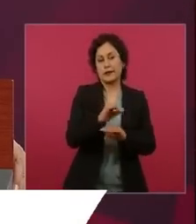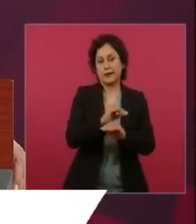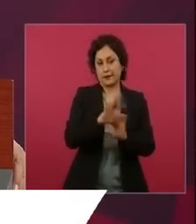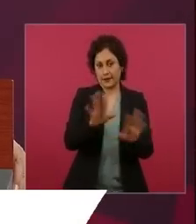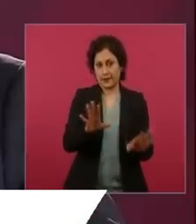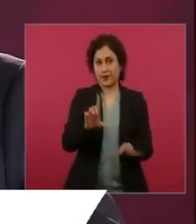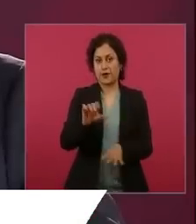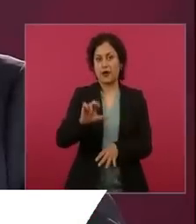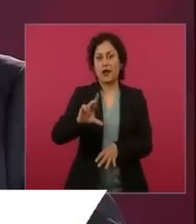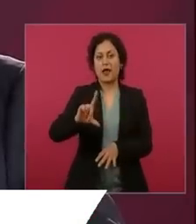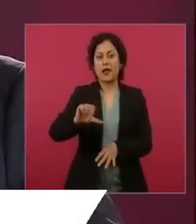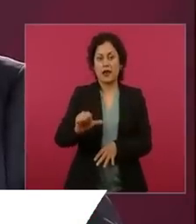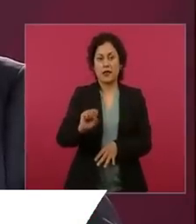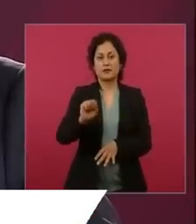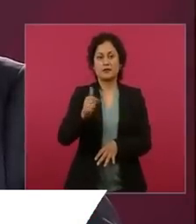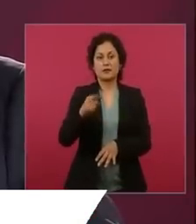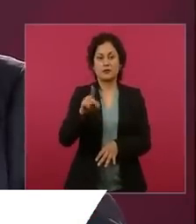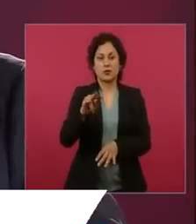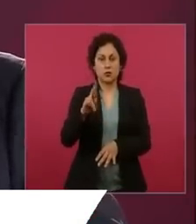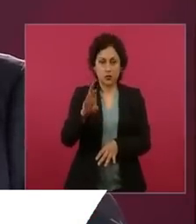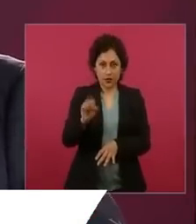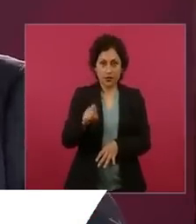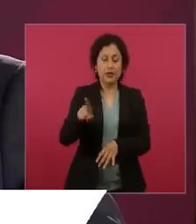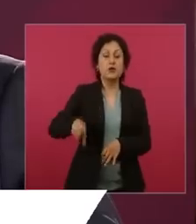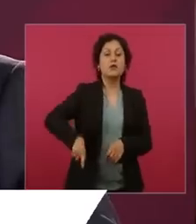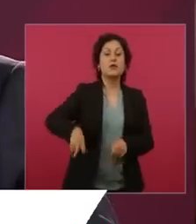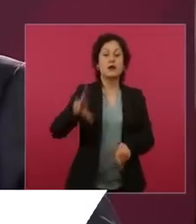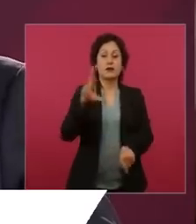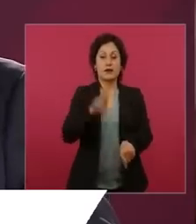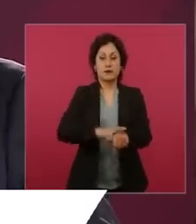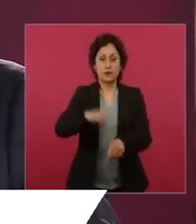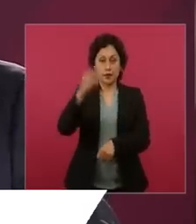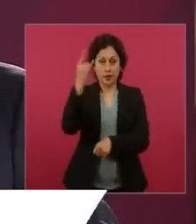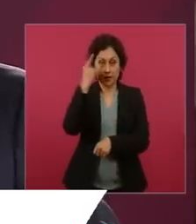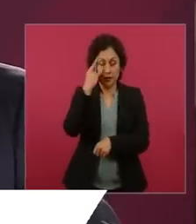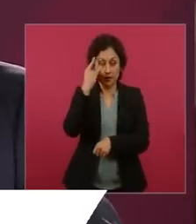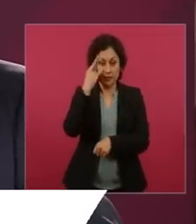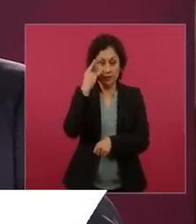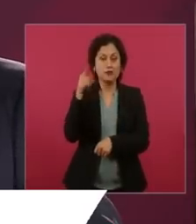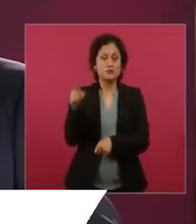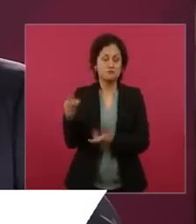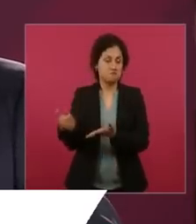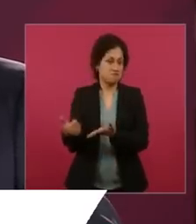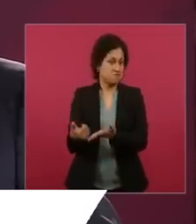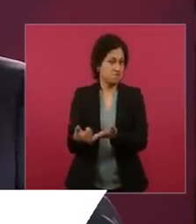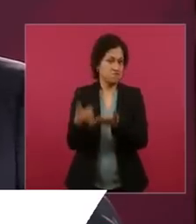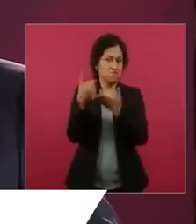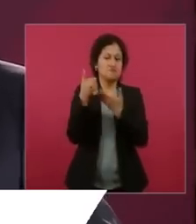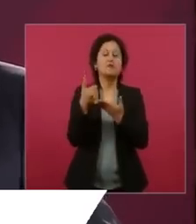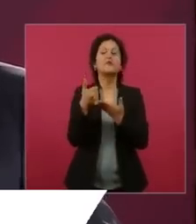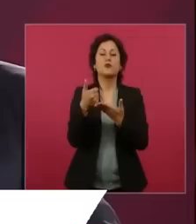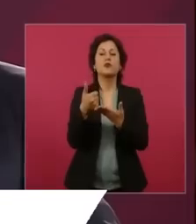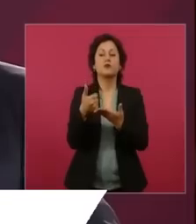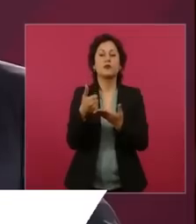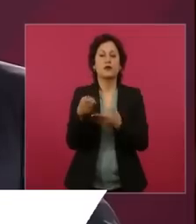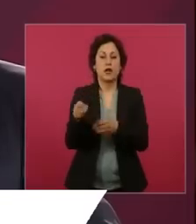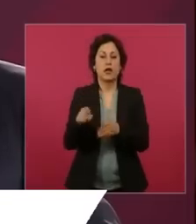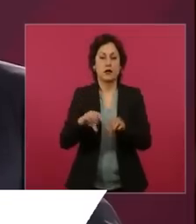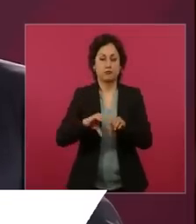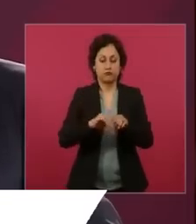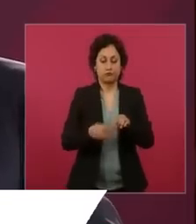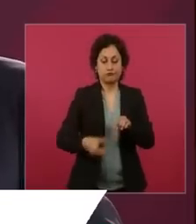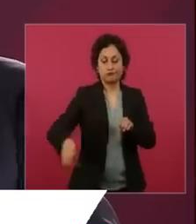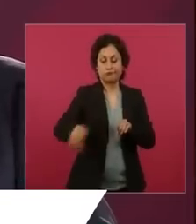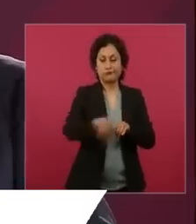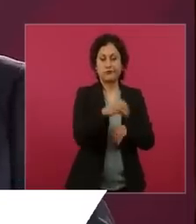se trata de un digamos acuerdo ocasional o que solo por ahora son amigos sino